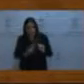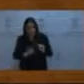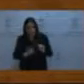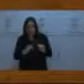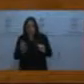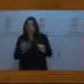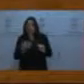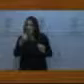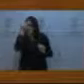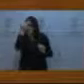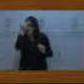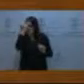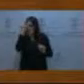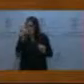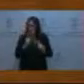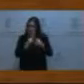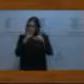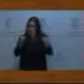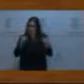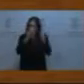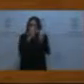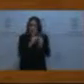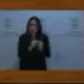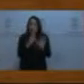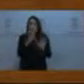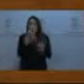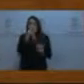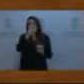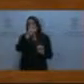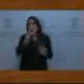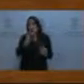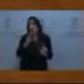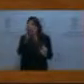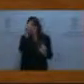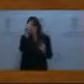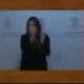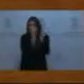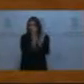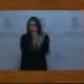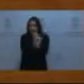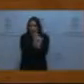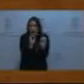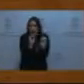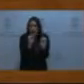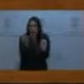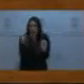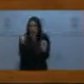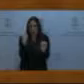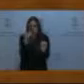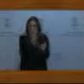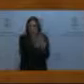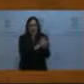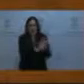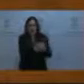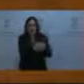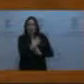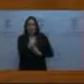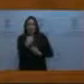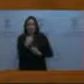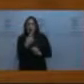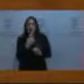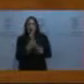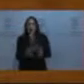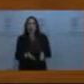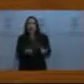realizarse memorias anualmente. Sin embargo, en 2014, por ejemplo, no se elaboró. Recientemente nos informaba usted por escrito del total de expedientes abiertos